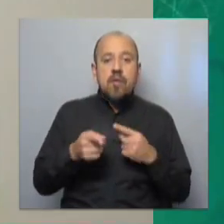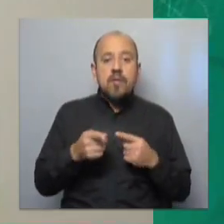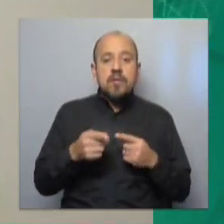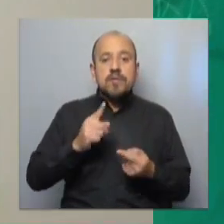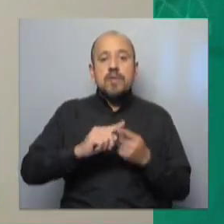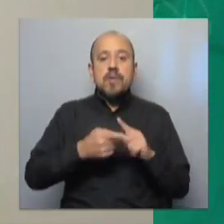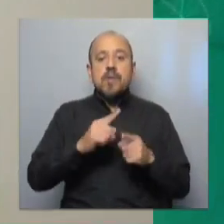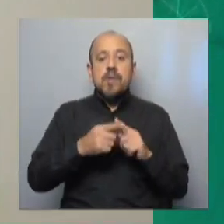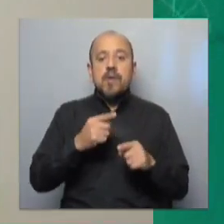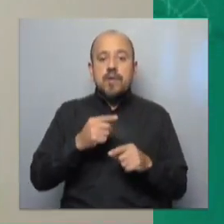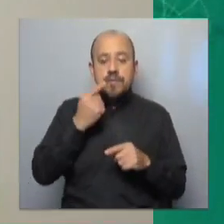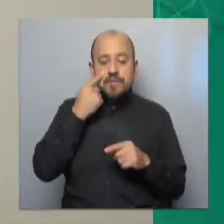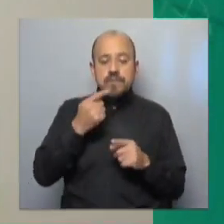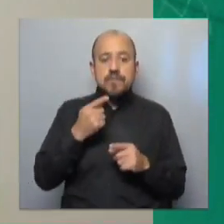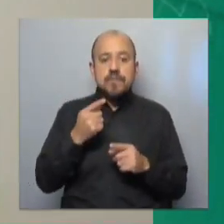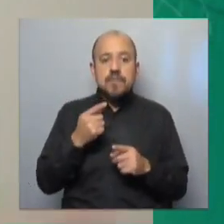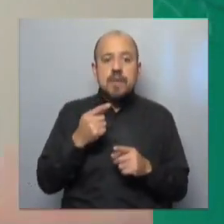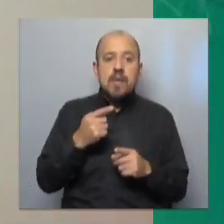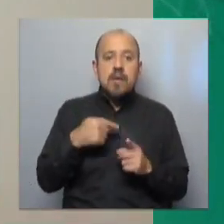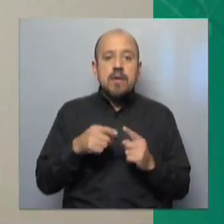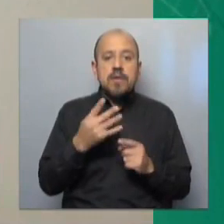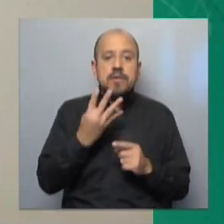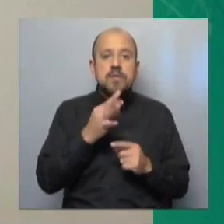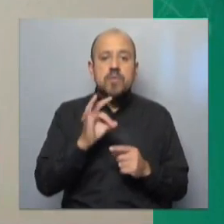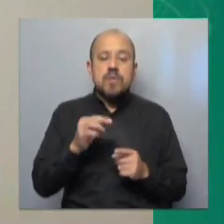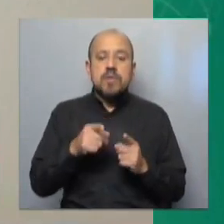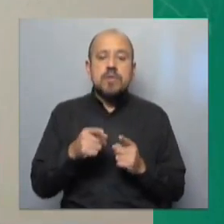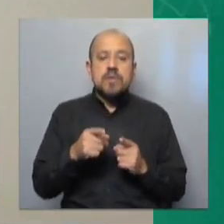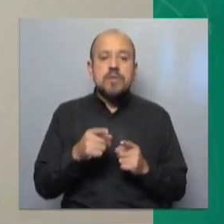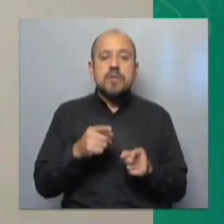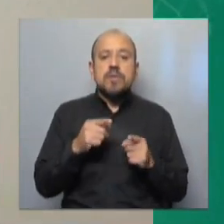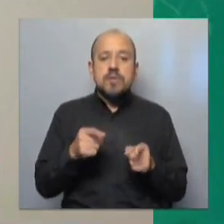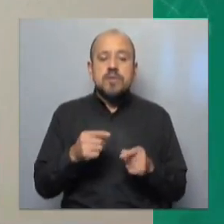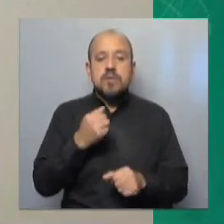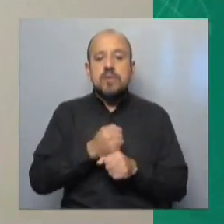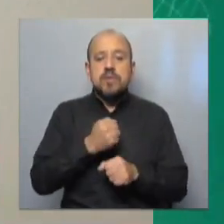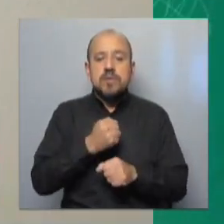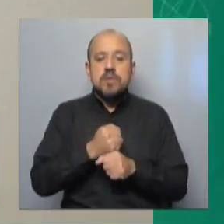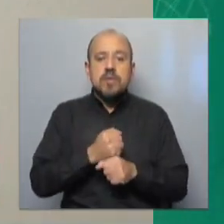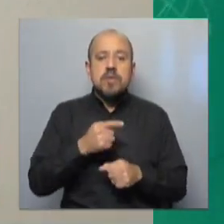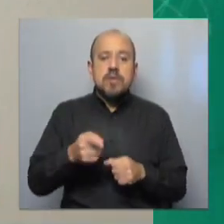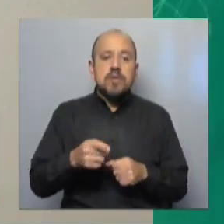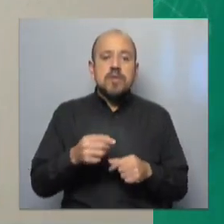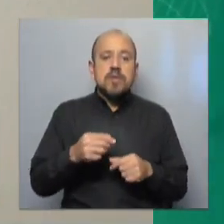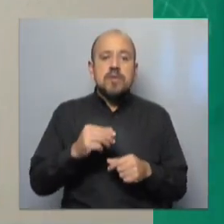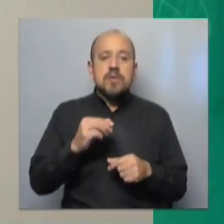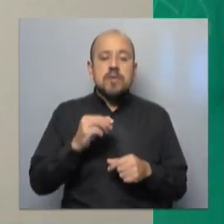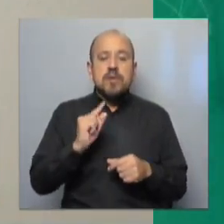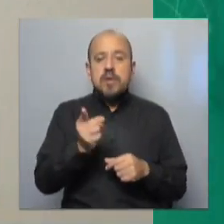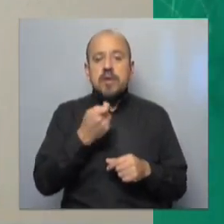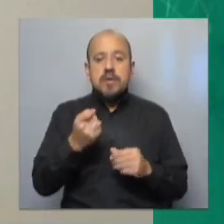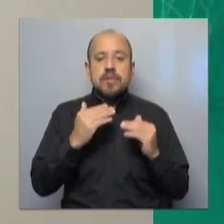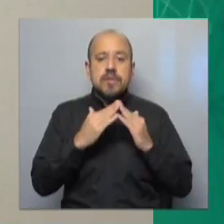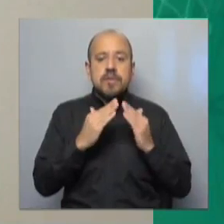del convenio que era verificar que esos 40 colegas exclusivos trabajadores exclusivos de la ex casa de